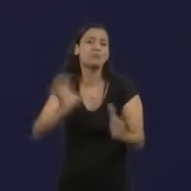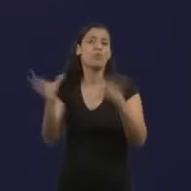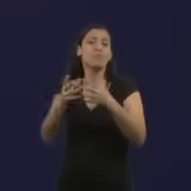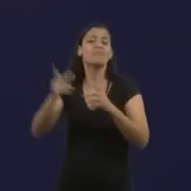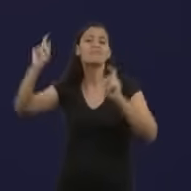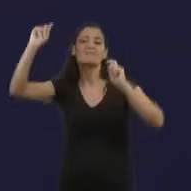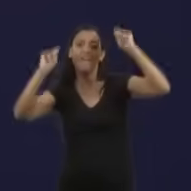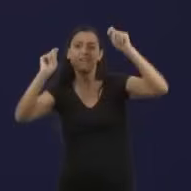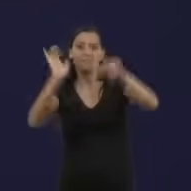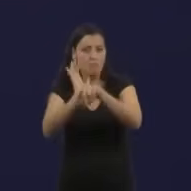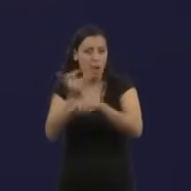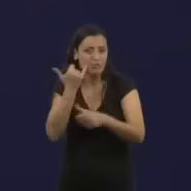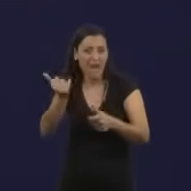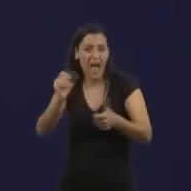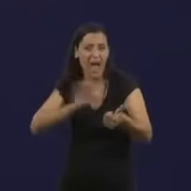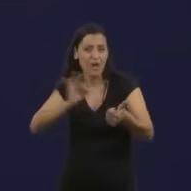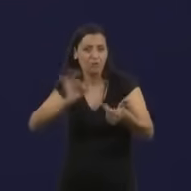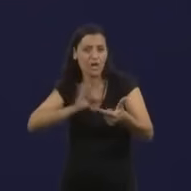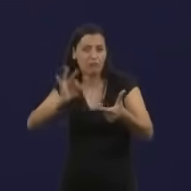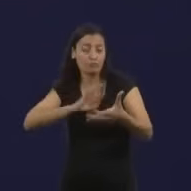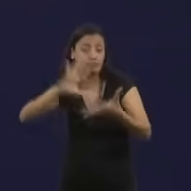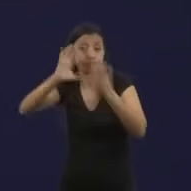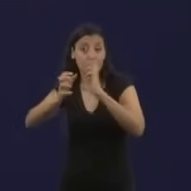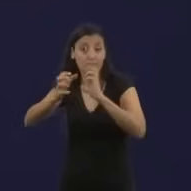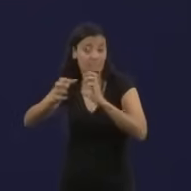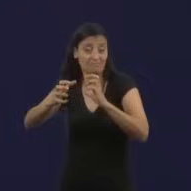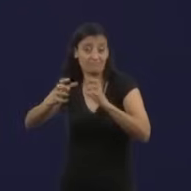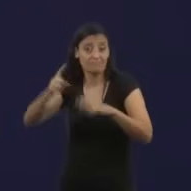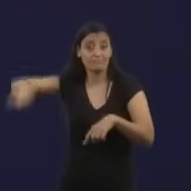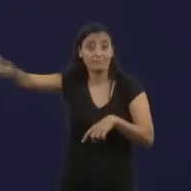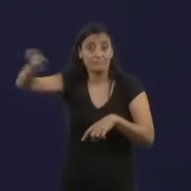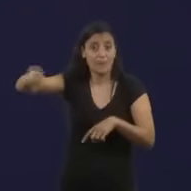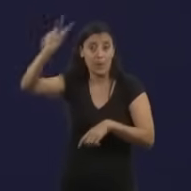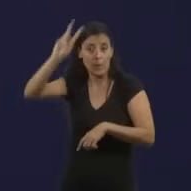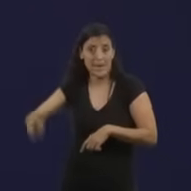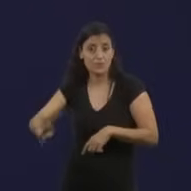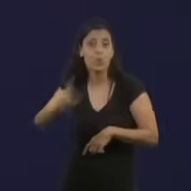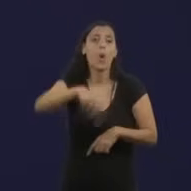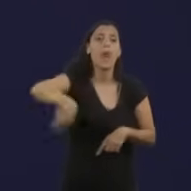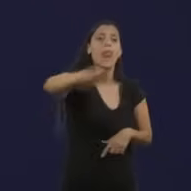destruyendo a Venezuela para quien no lo sabe